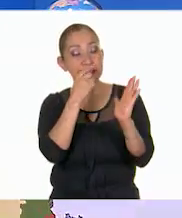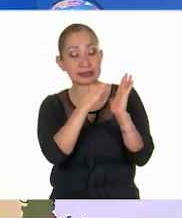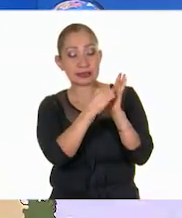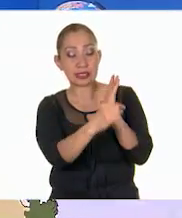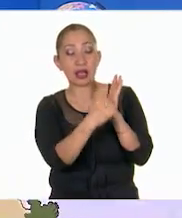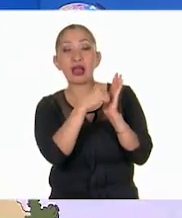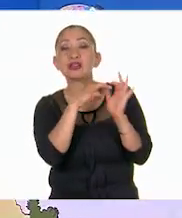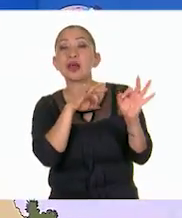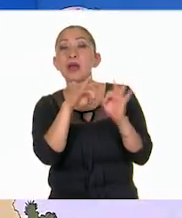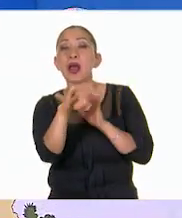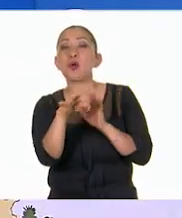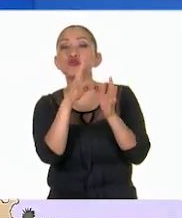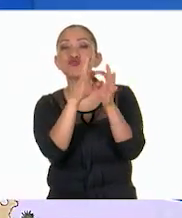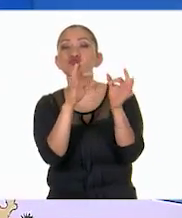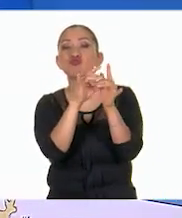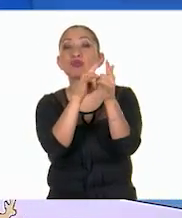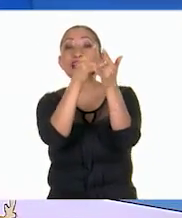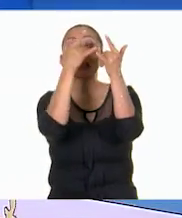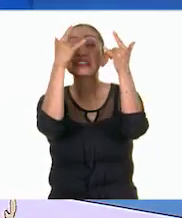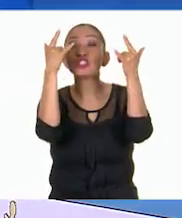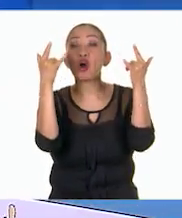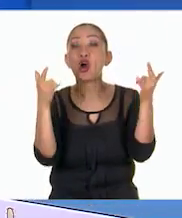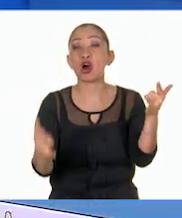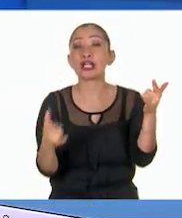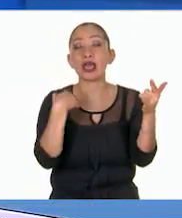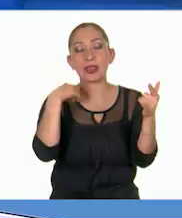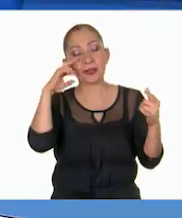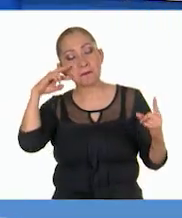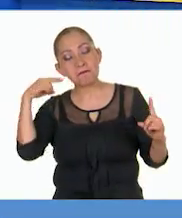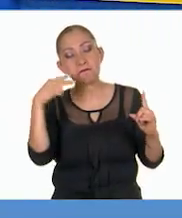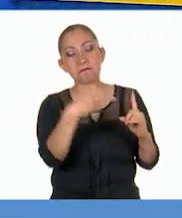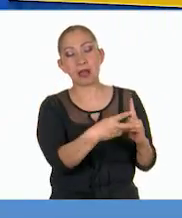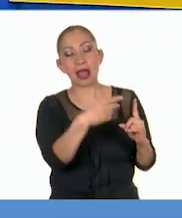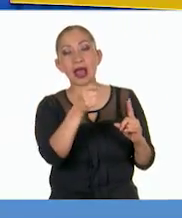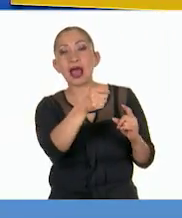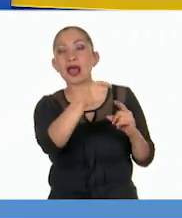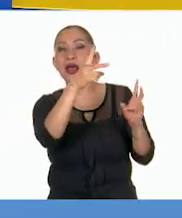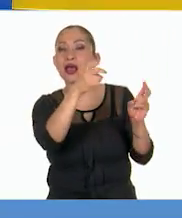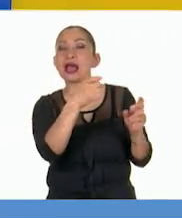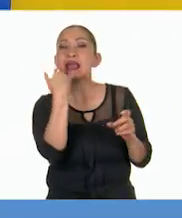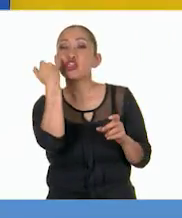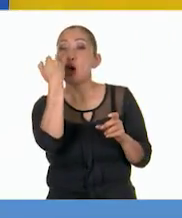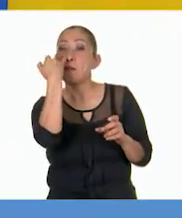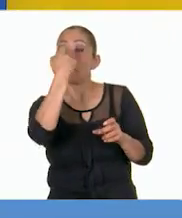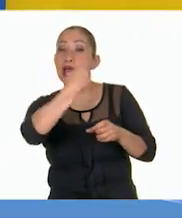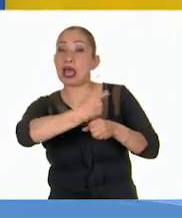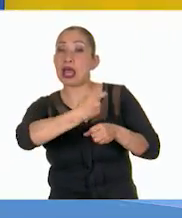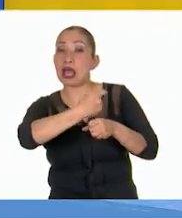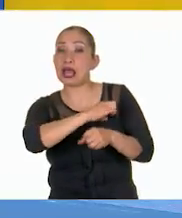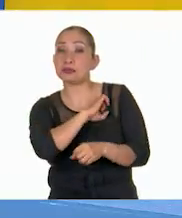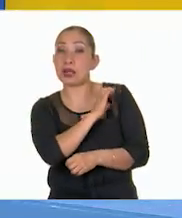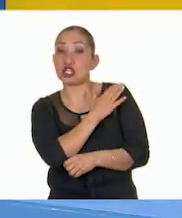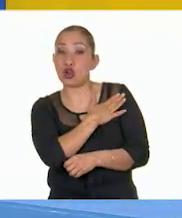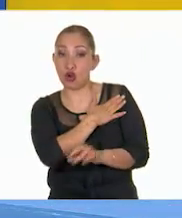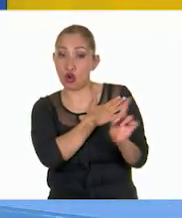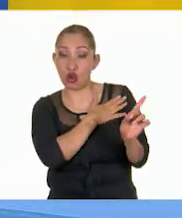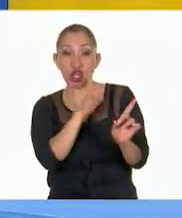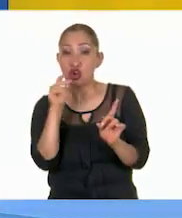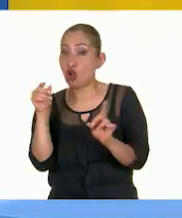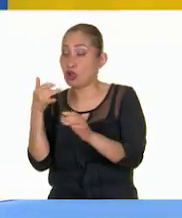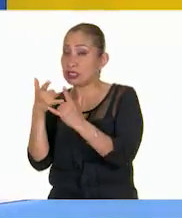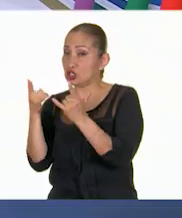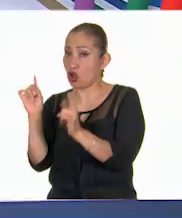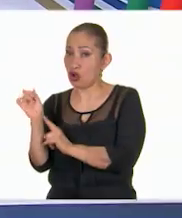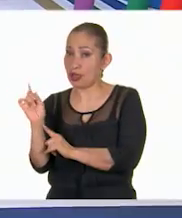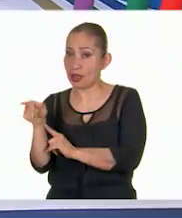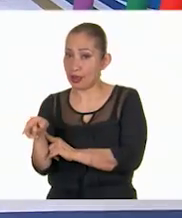que trabajamos con relatos históricos desde la perspectiva de la asignatura de lengua materna español y no la de